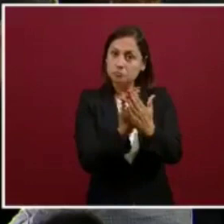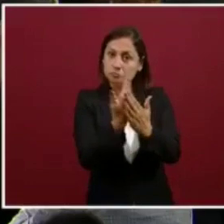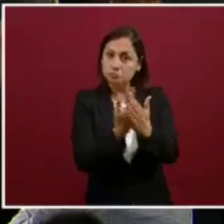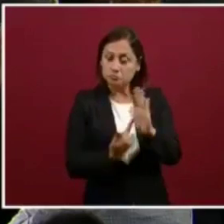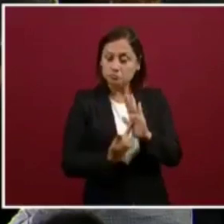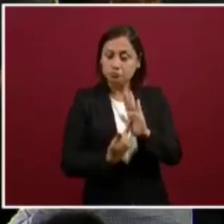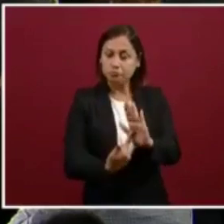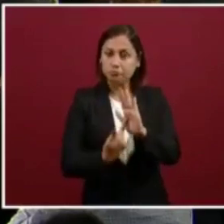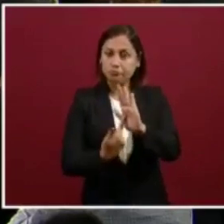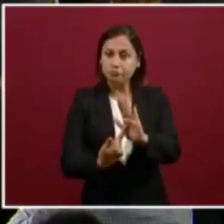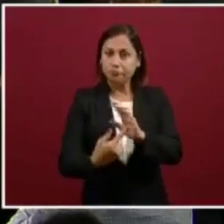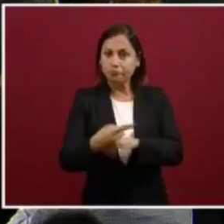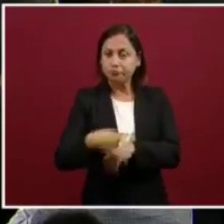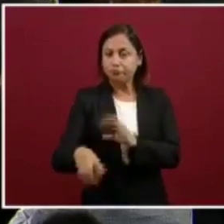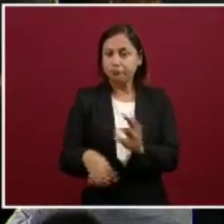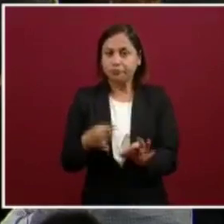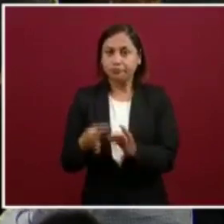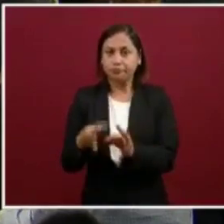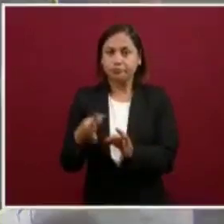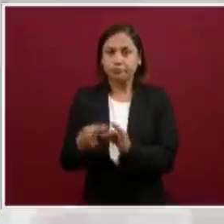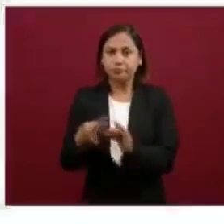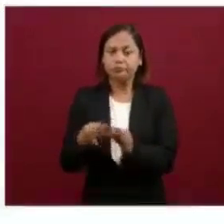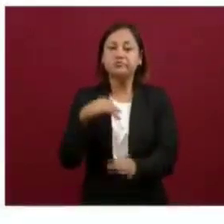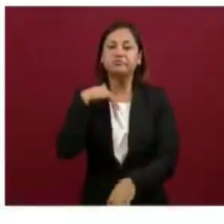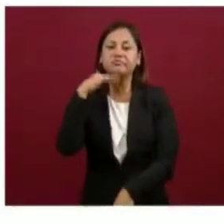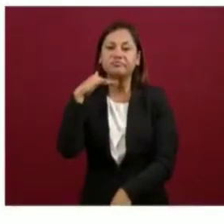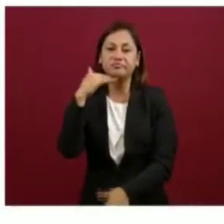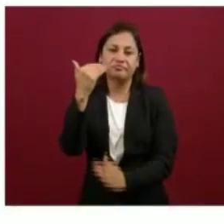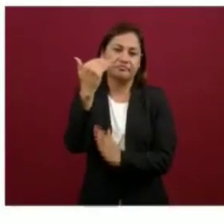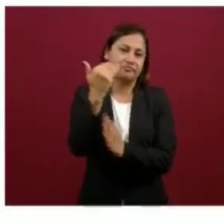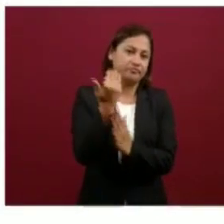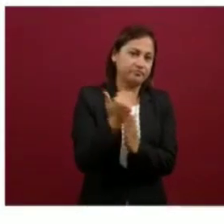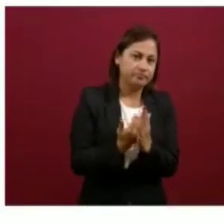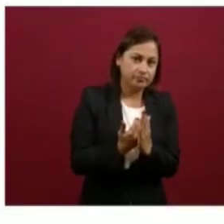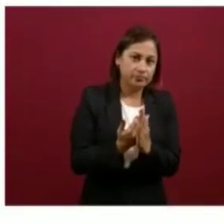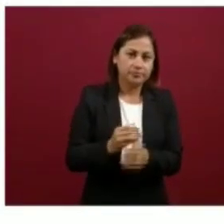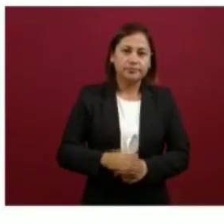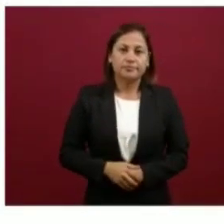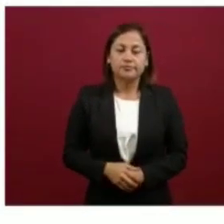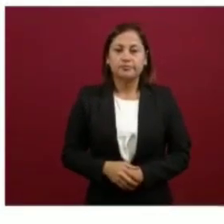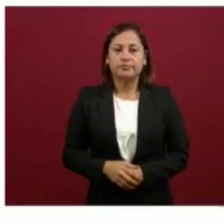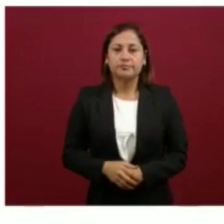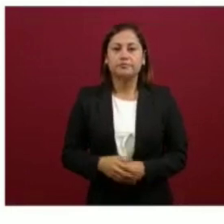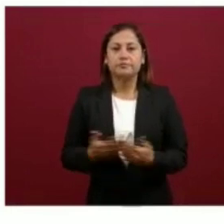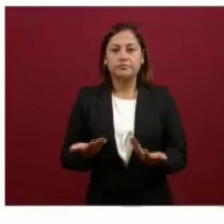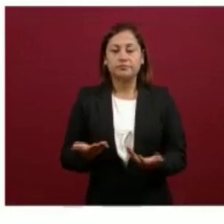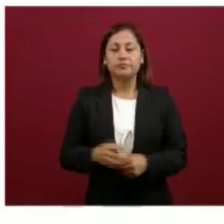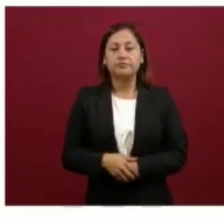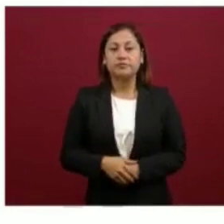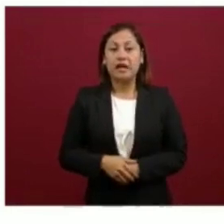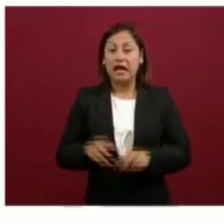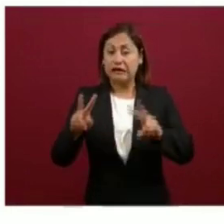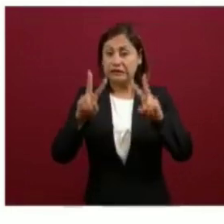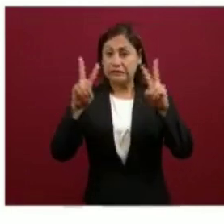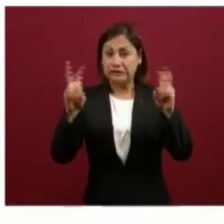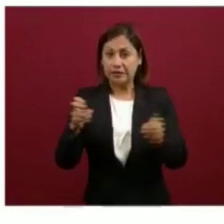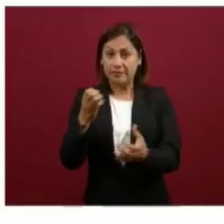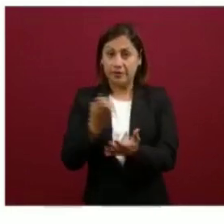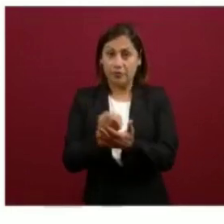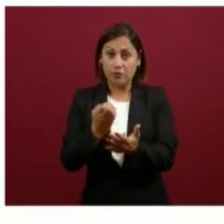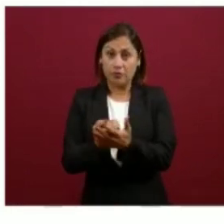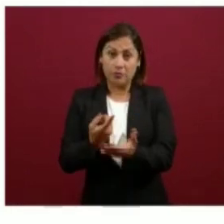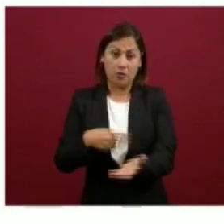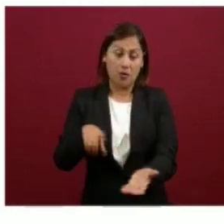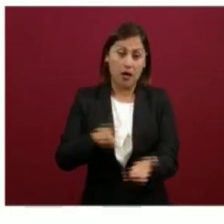la calidad del gasto y reducir corrupción. Y por supuesto, en momentos de contracción económica hay que priorizar